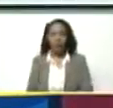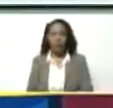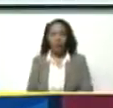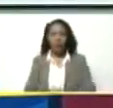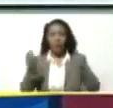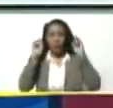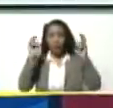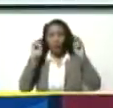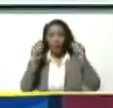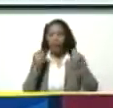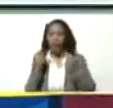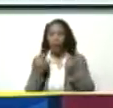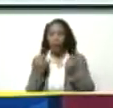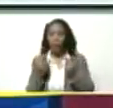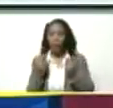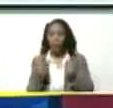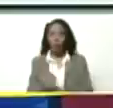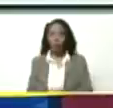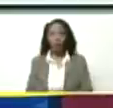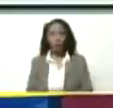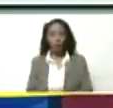área económica,